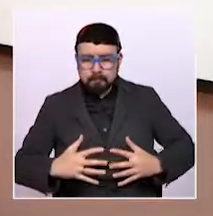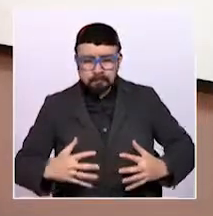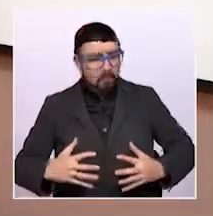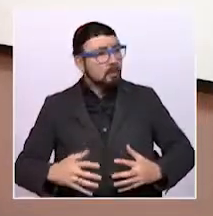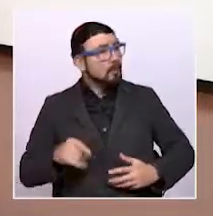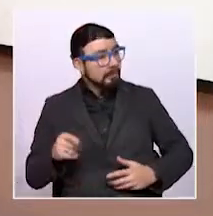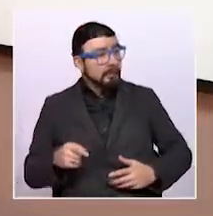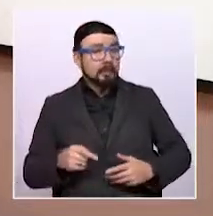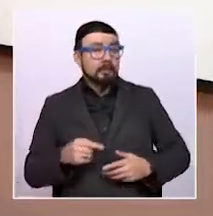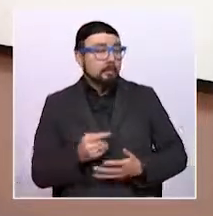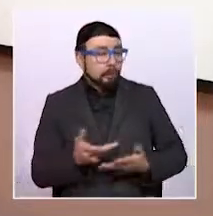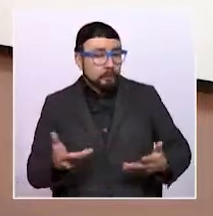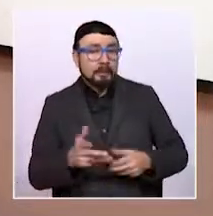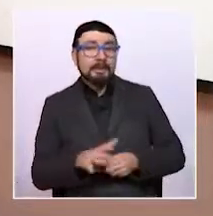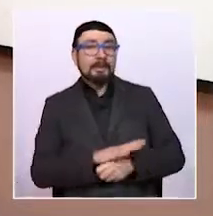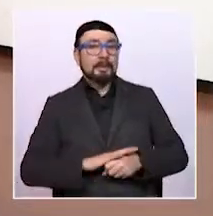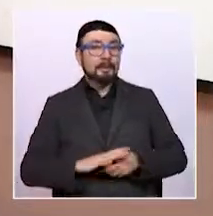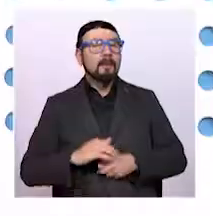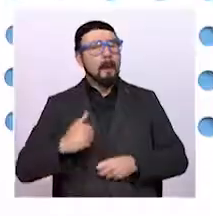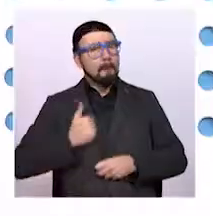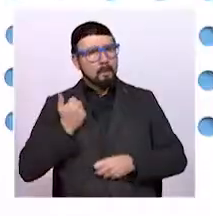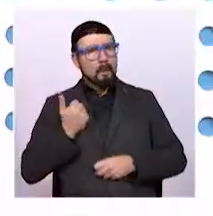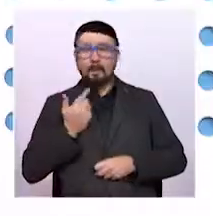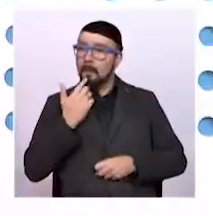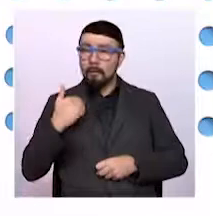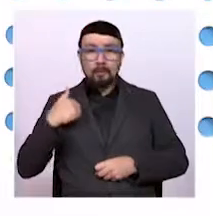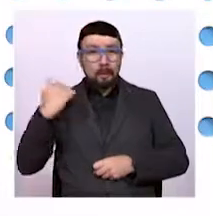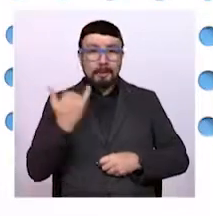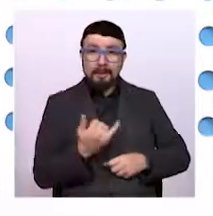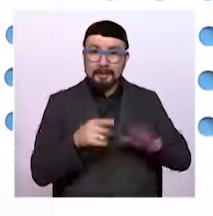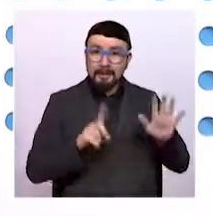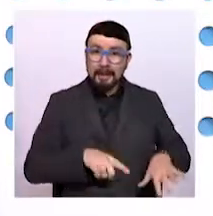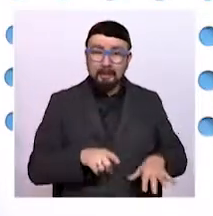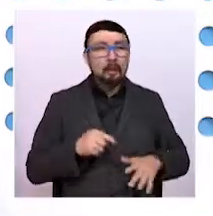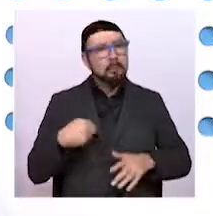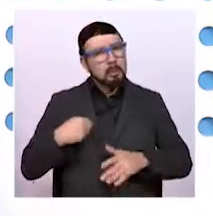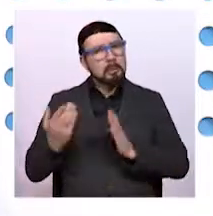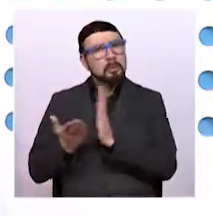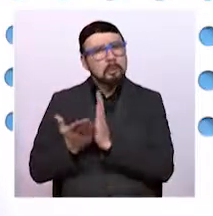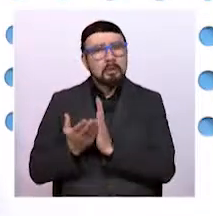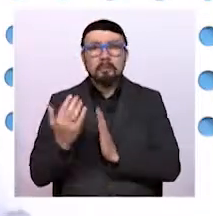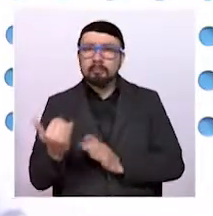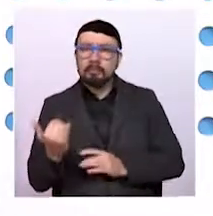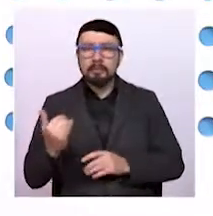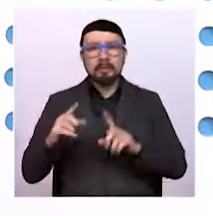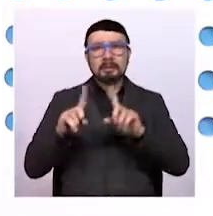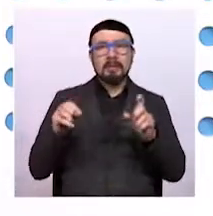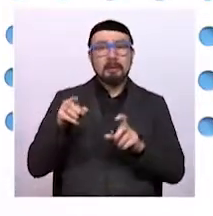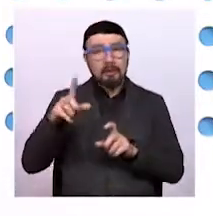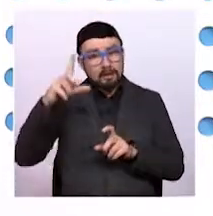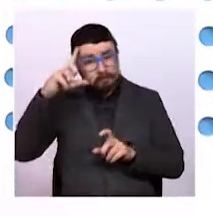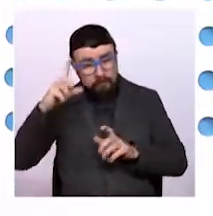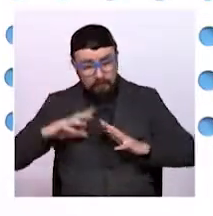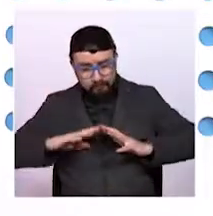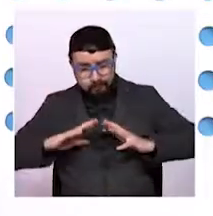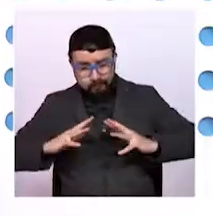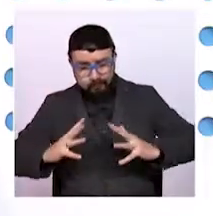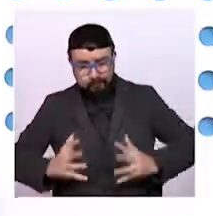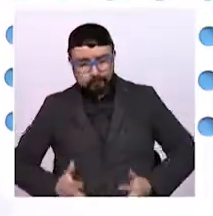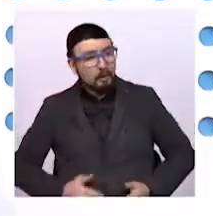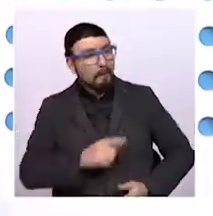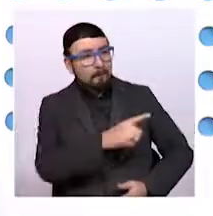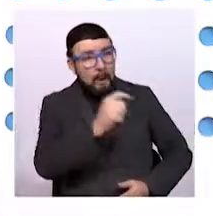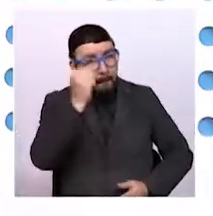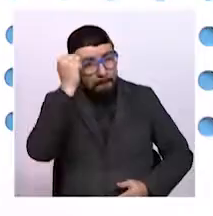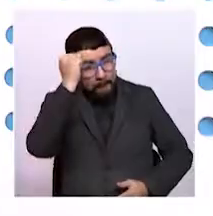y aprovecho y les cuento que yo en este semestre soy viendo ginecobstetricia la doctora es mi gente y me parece